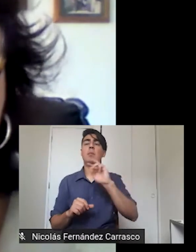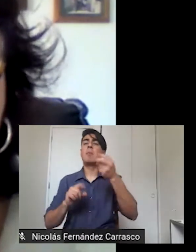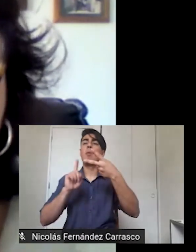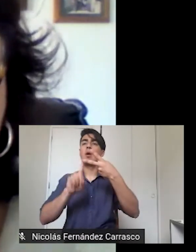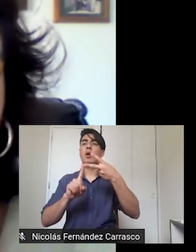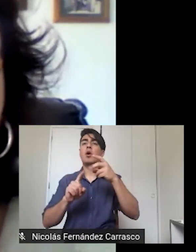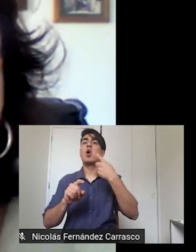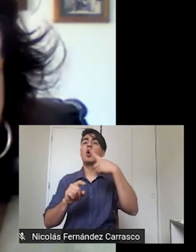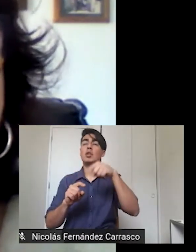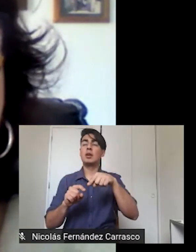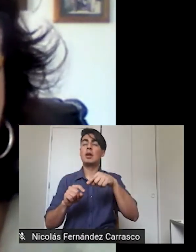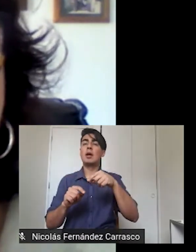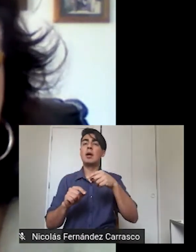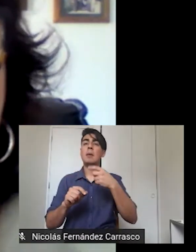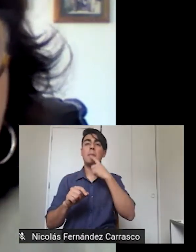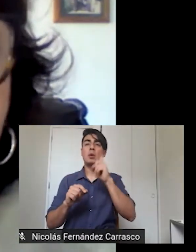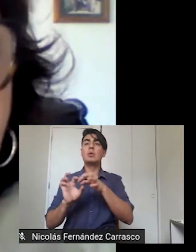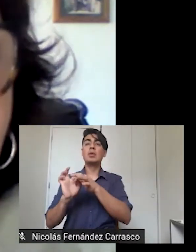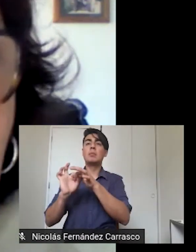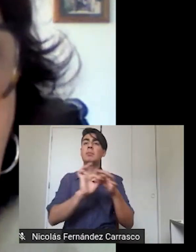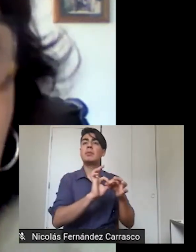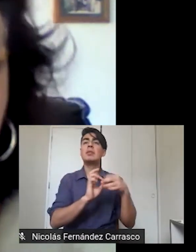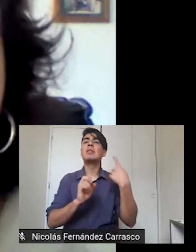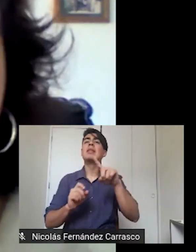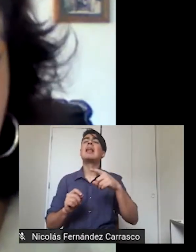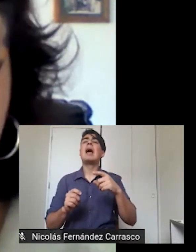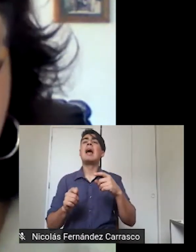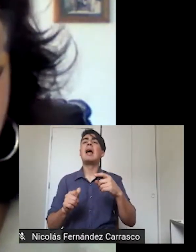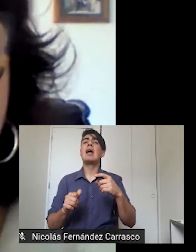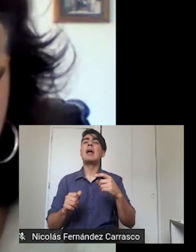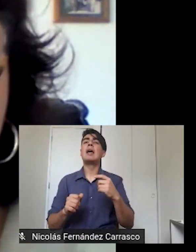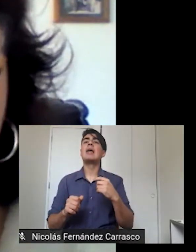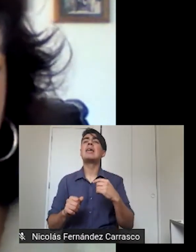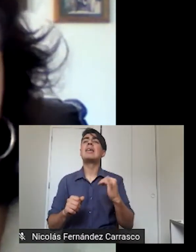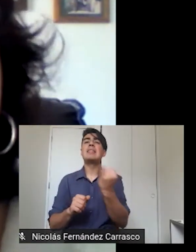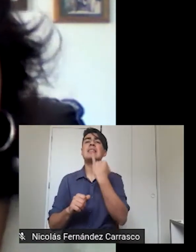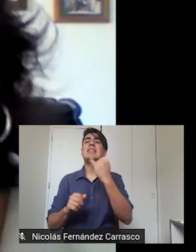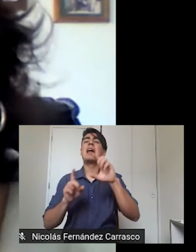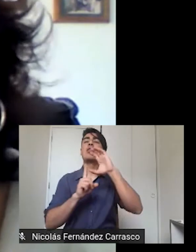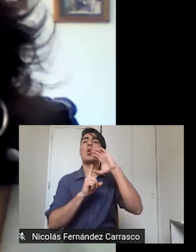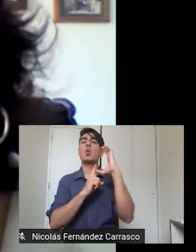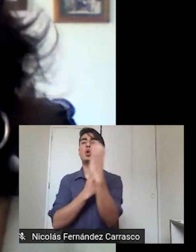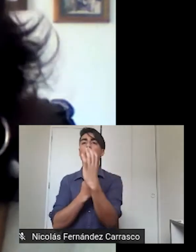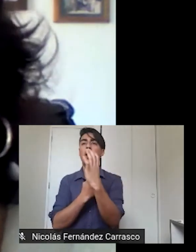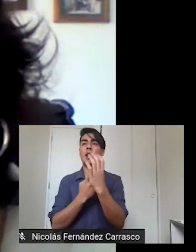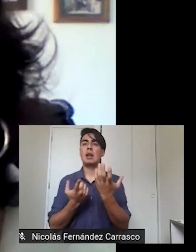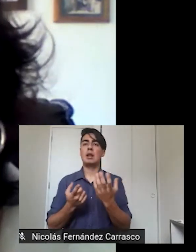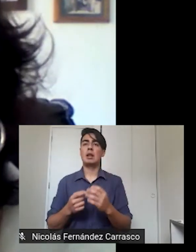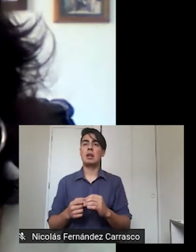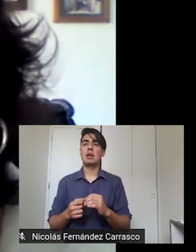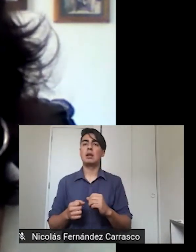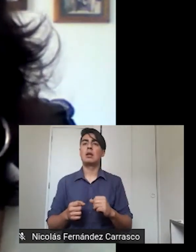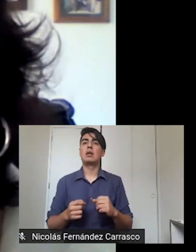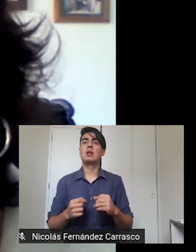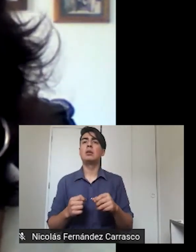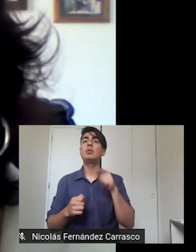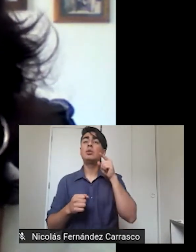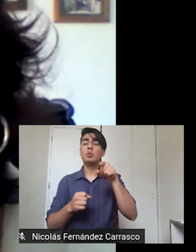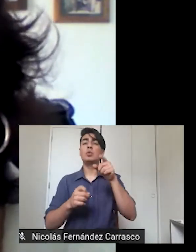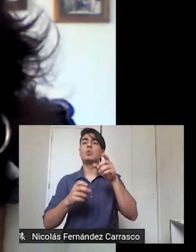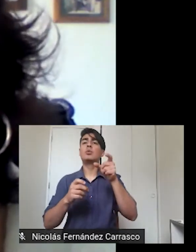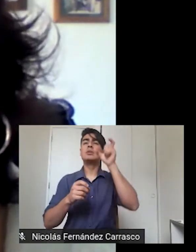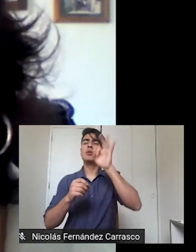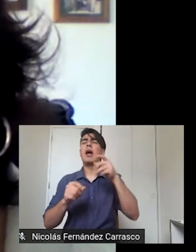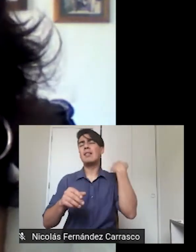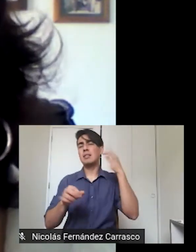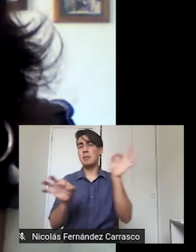trabajan? Tú ya señalaste que en el fondo Noruega es multicultural. Entonces,